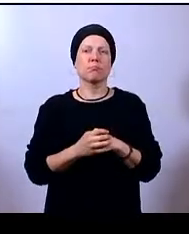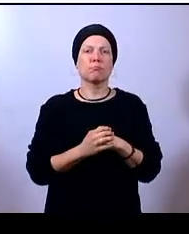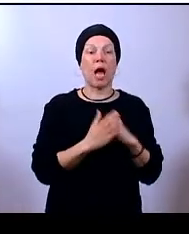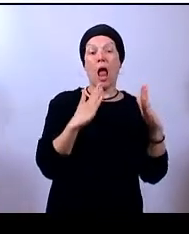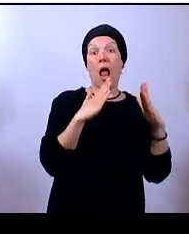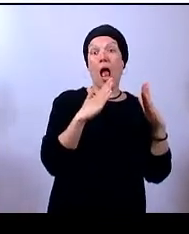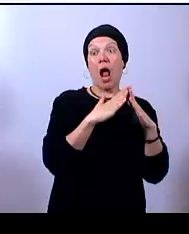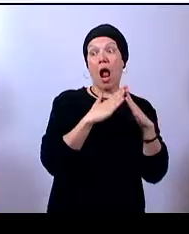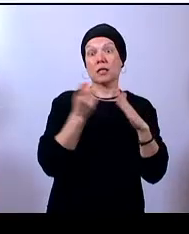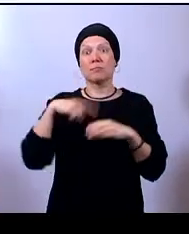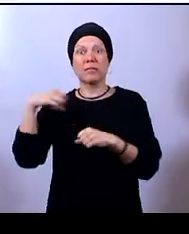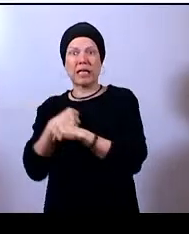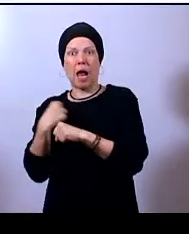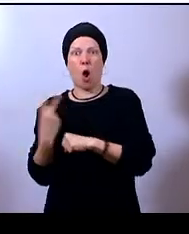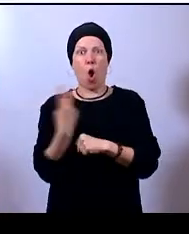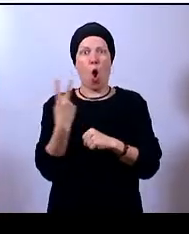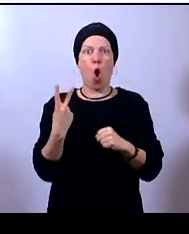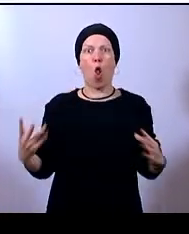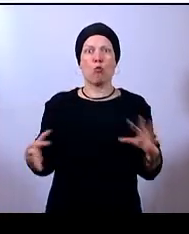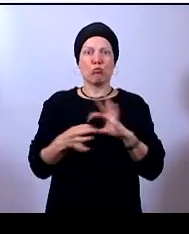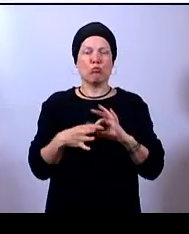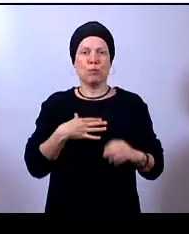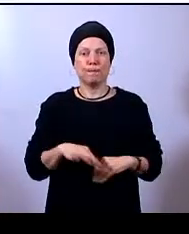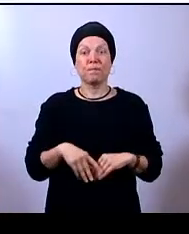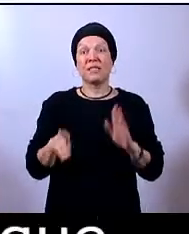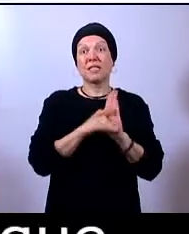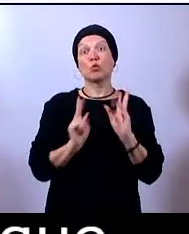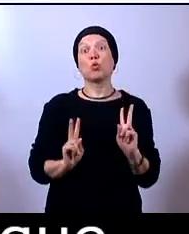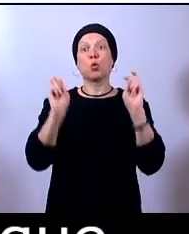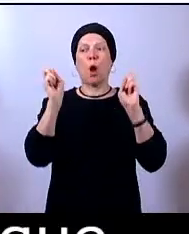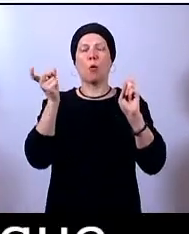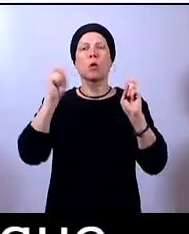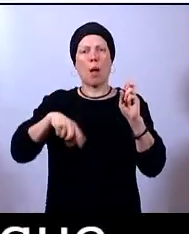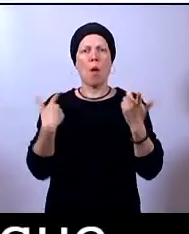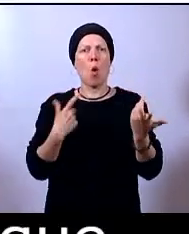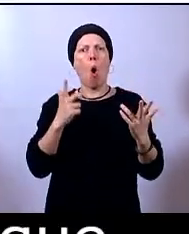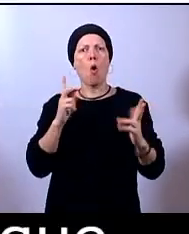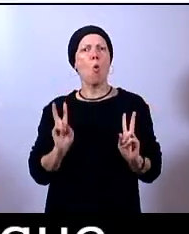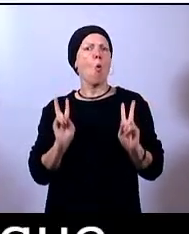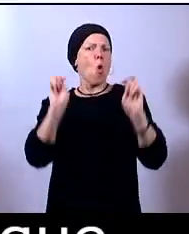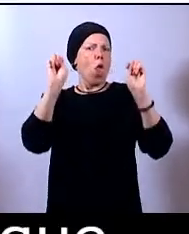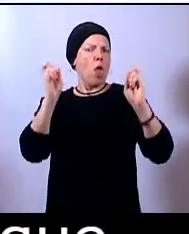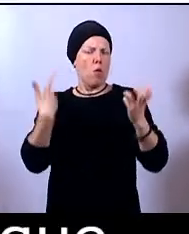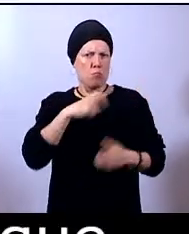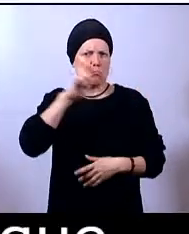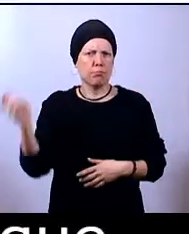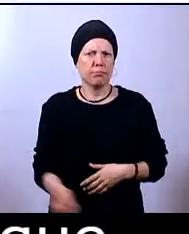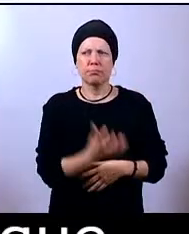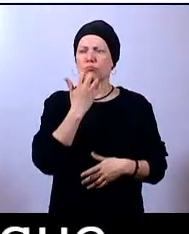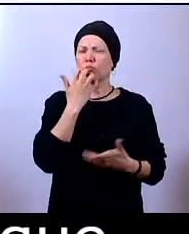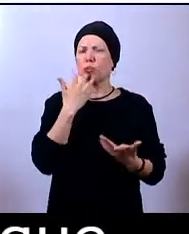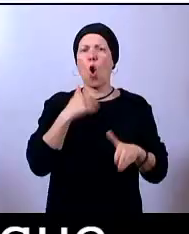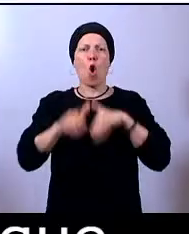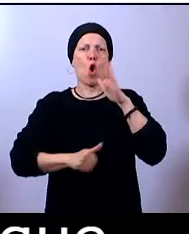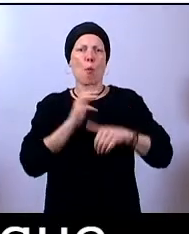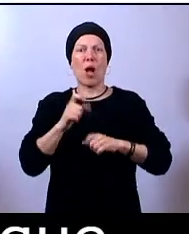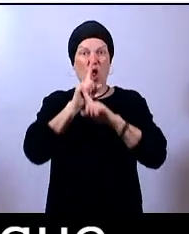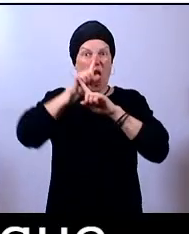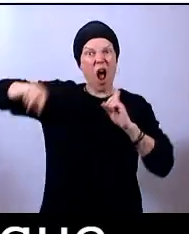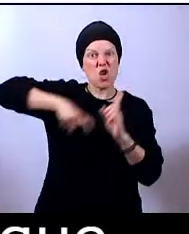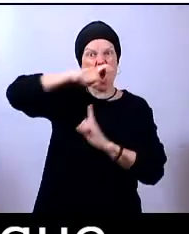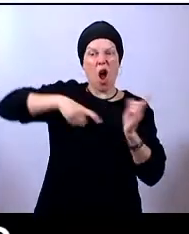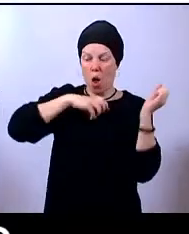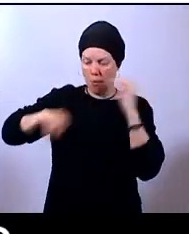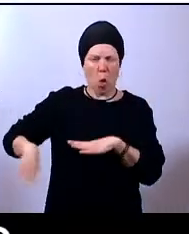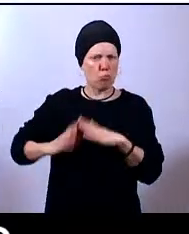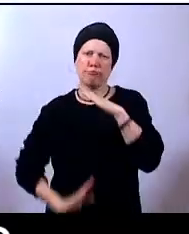prestación de tareas. Este nuevo decreto cuenta con notables novedades, como el abandono de las convocatorias anuales, de manera que